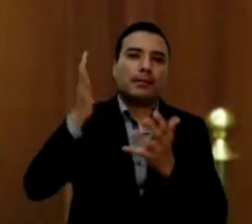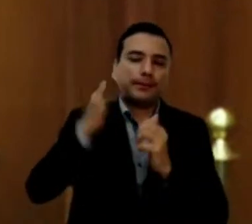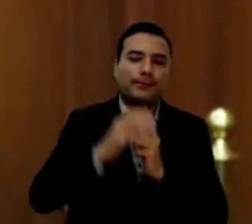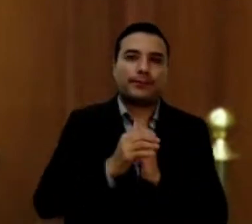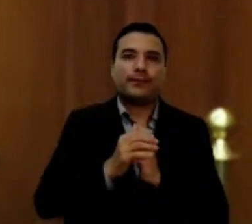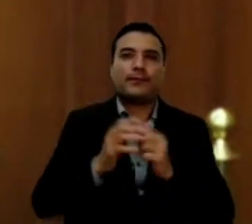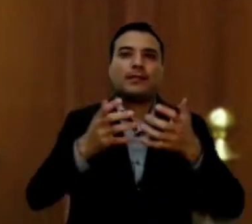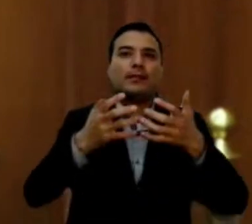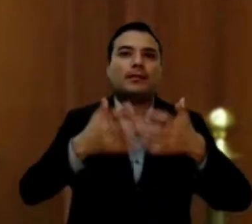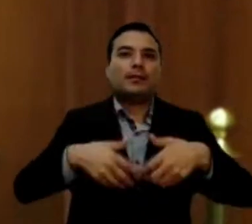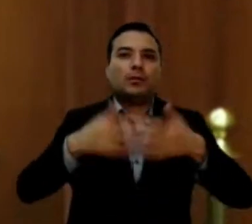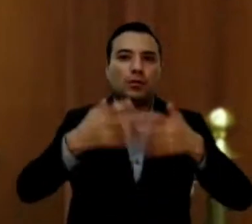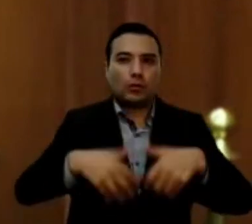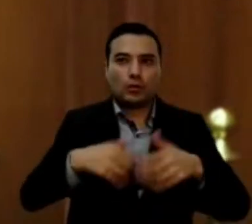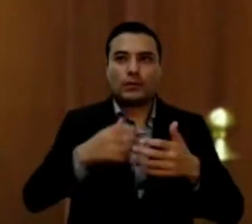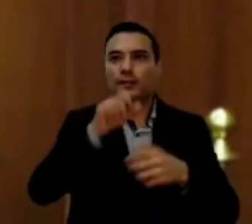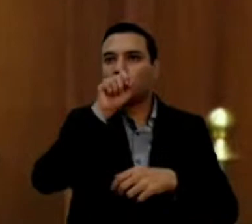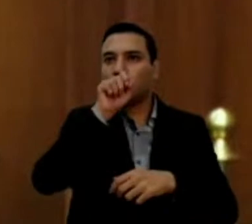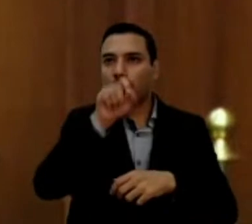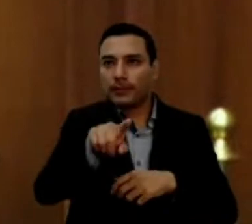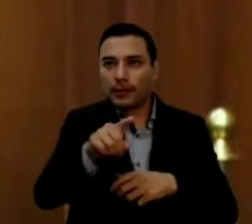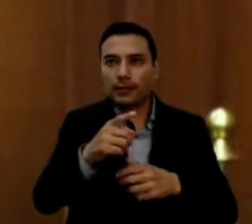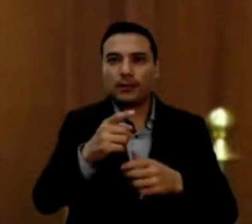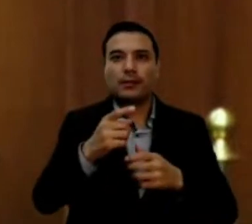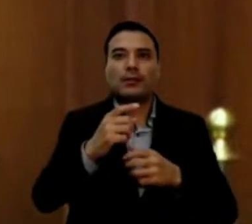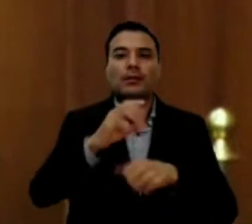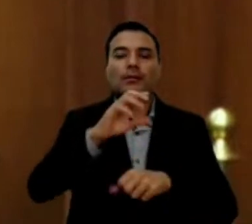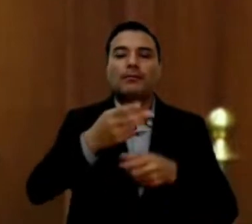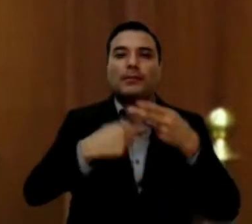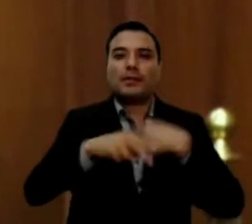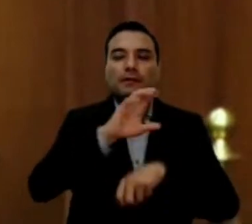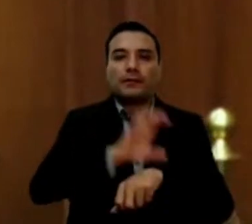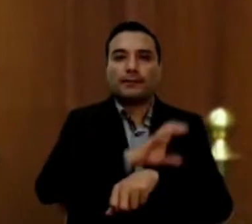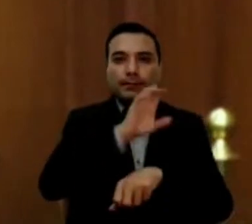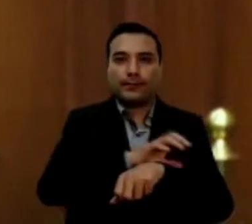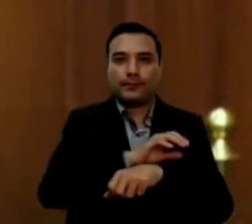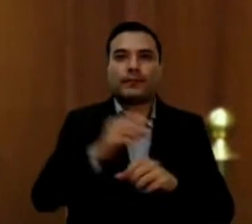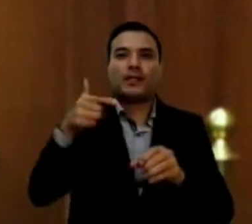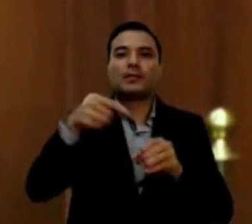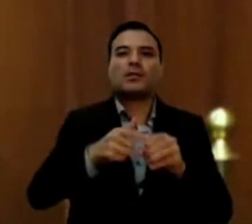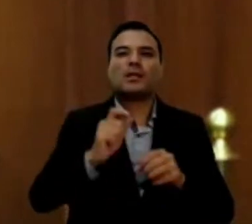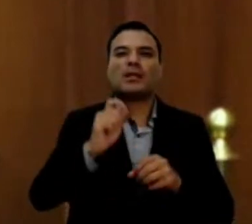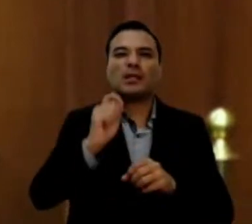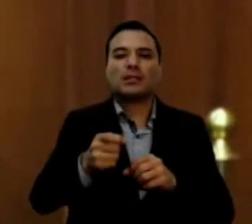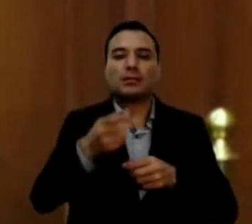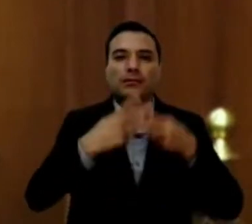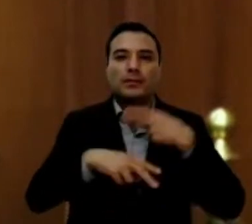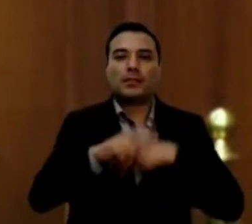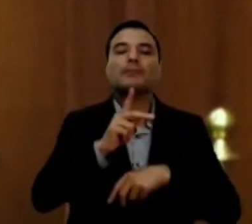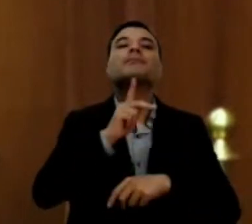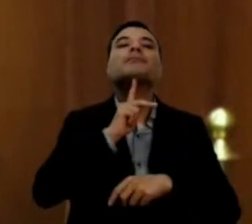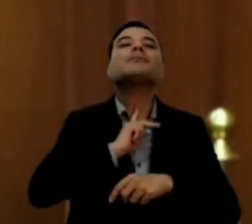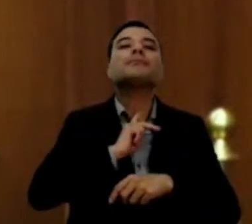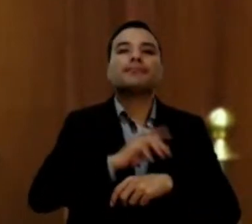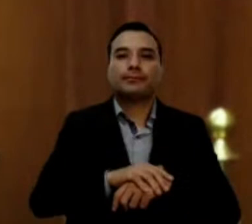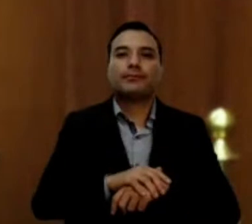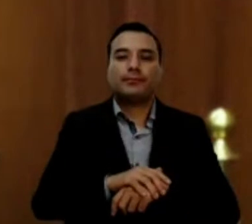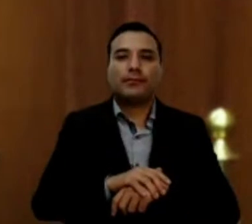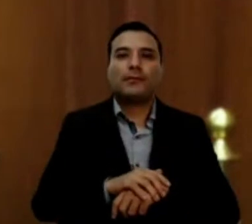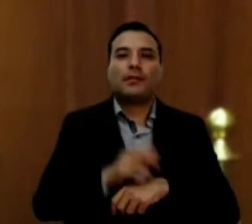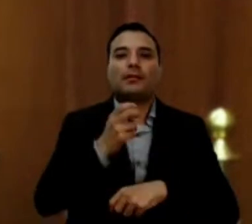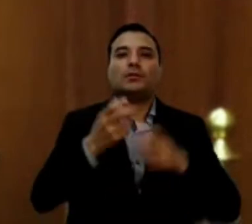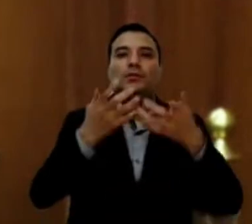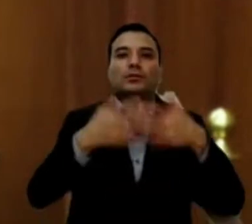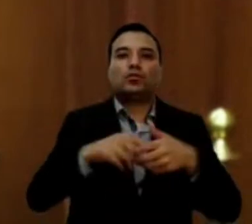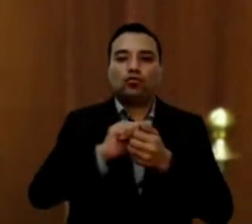industria, la generación de energía, entre otras. La gasolina es un derivado del petróleo por destilación que se utiliza como combustible